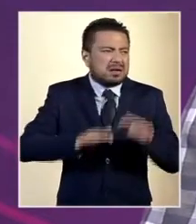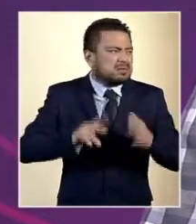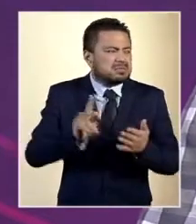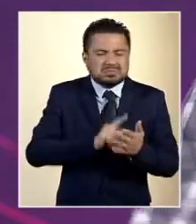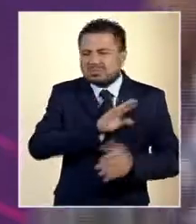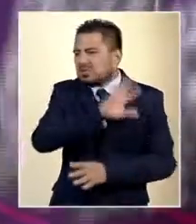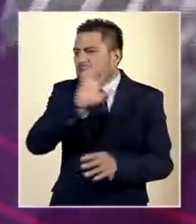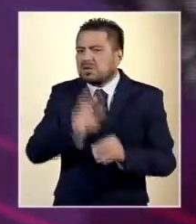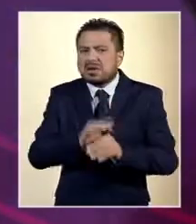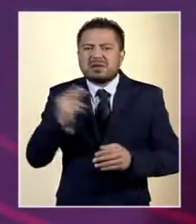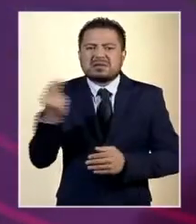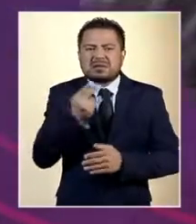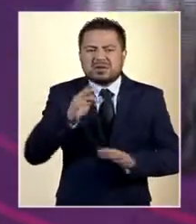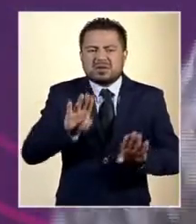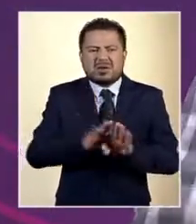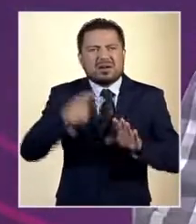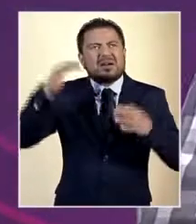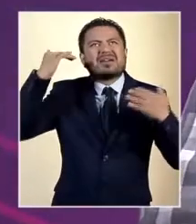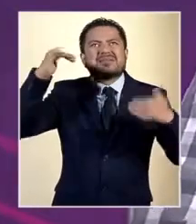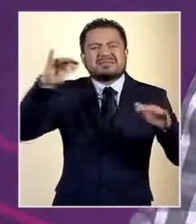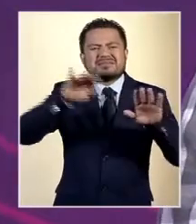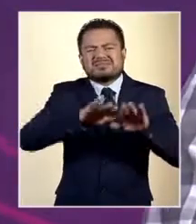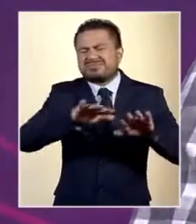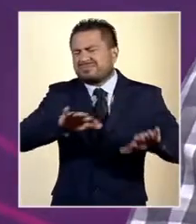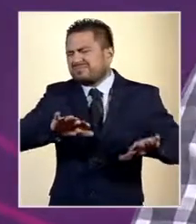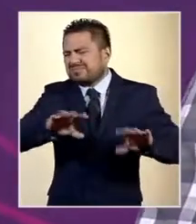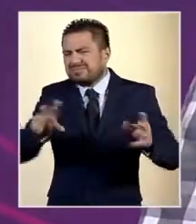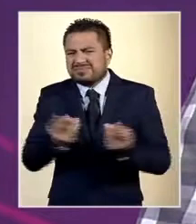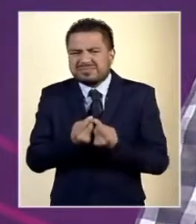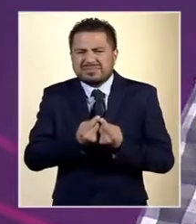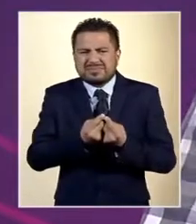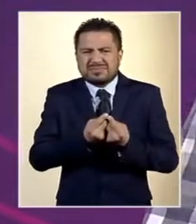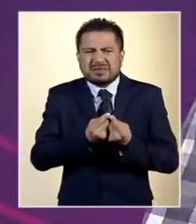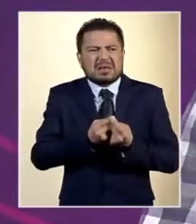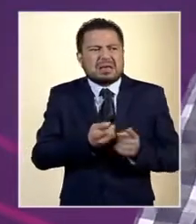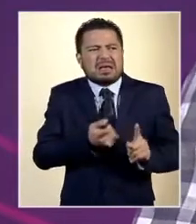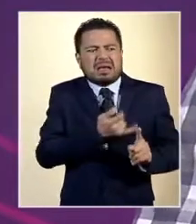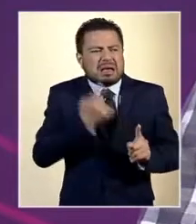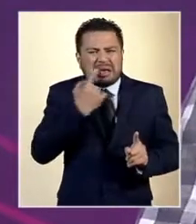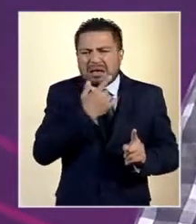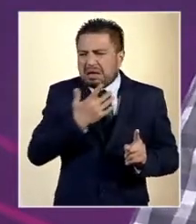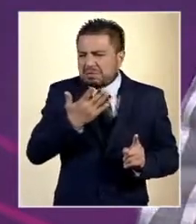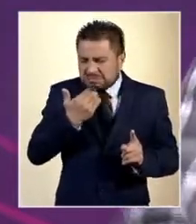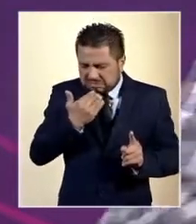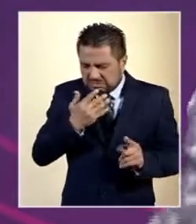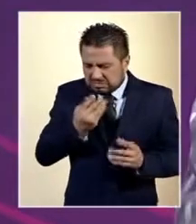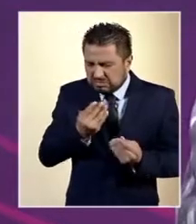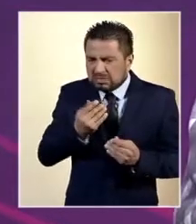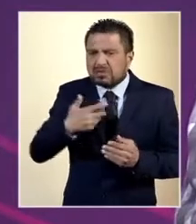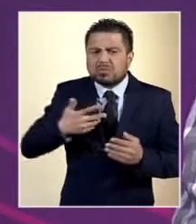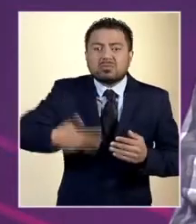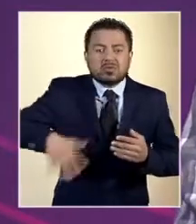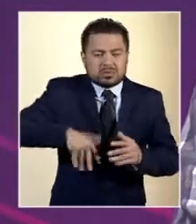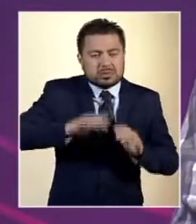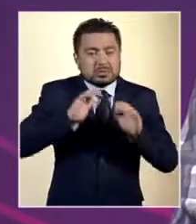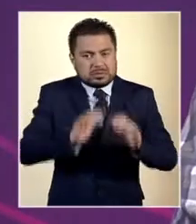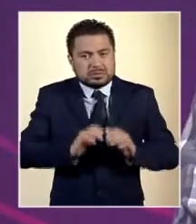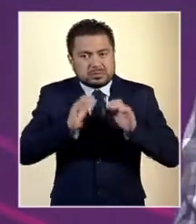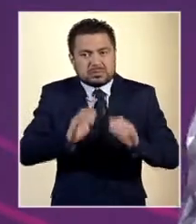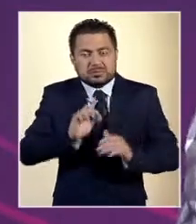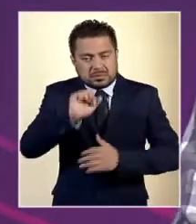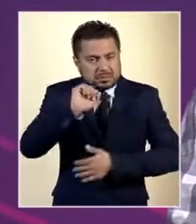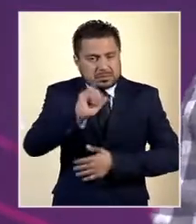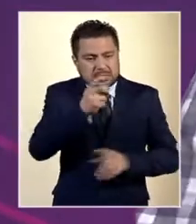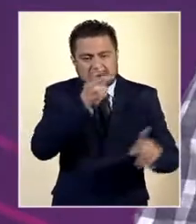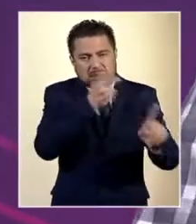en realidad, no esas regaderas masivas que de pronto ahí pues luego no nos gusta tanto. Entonces buscamos que se